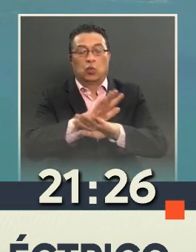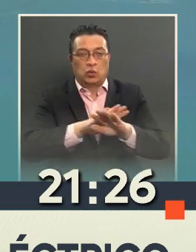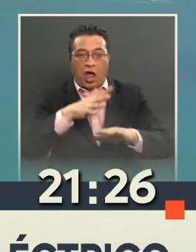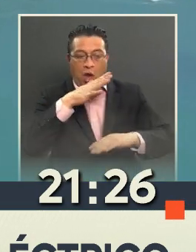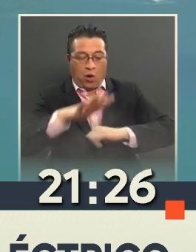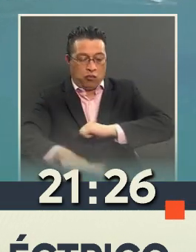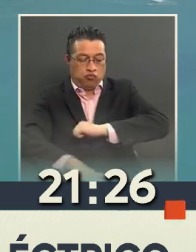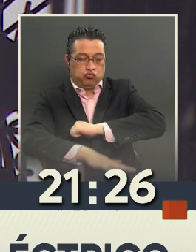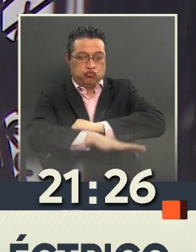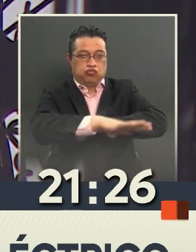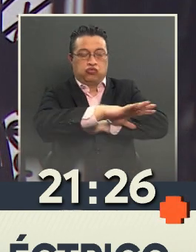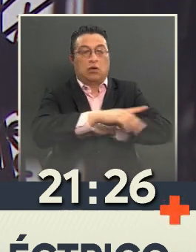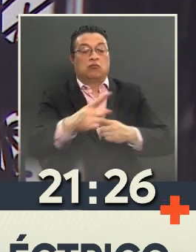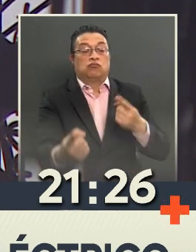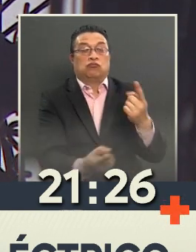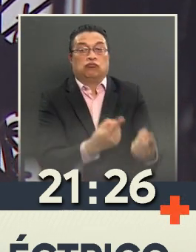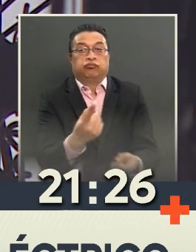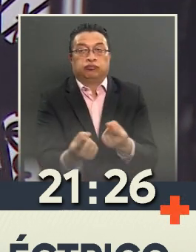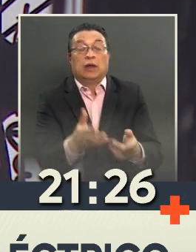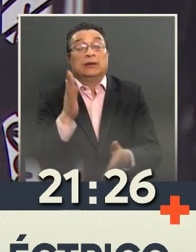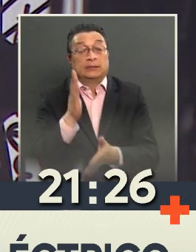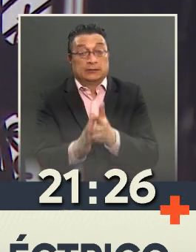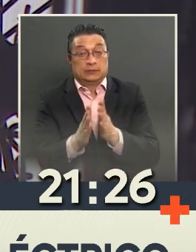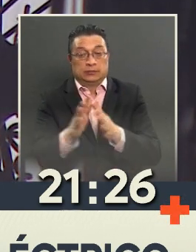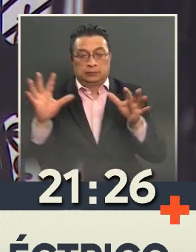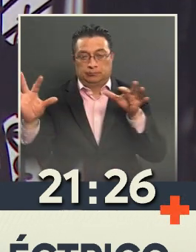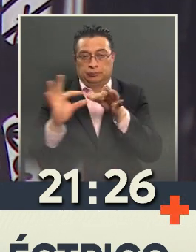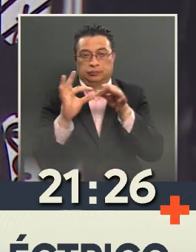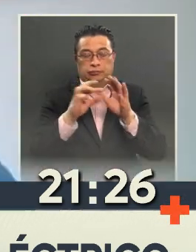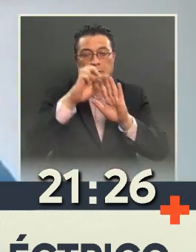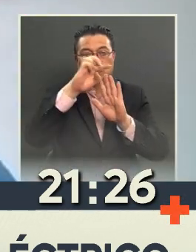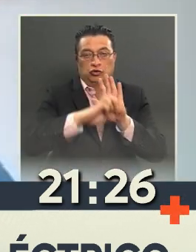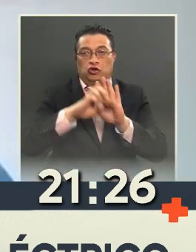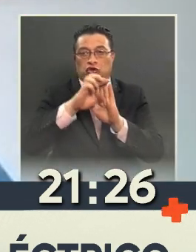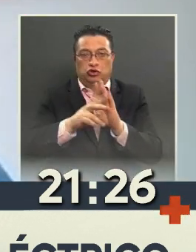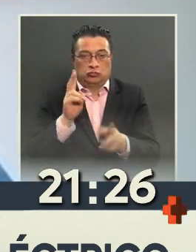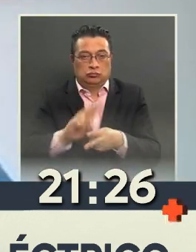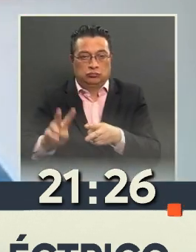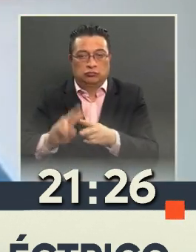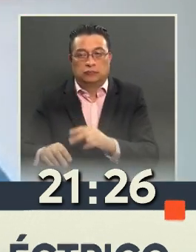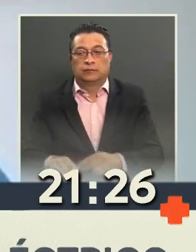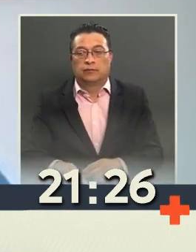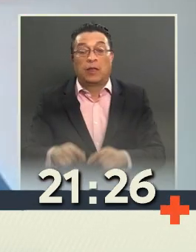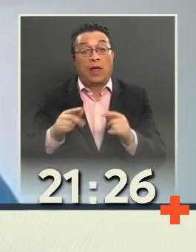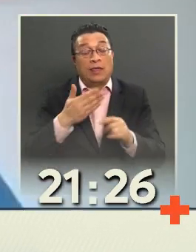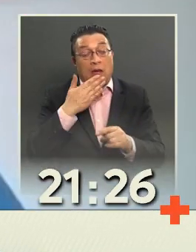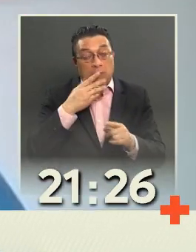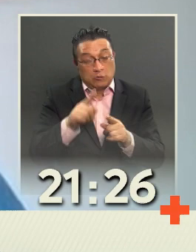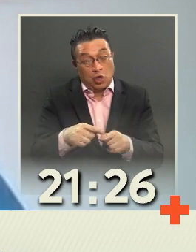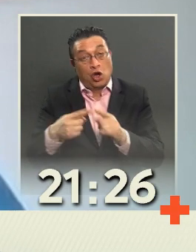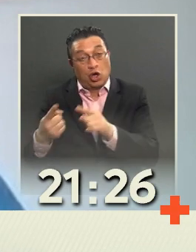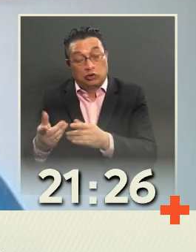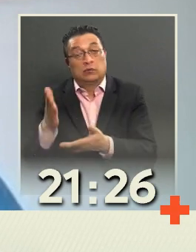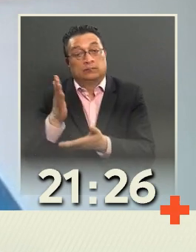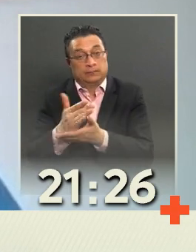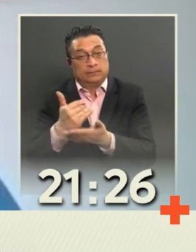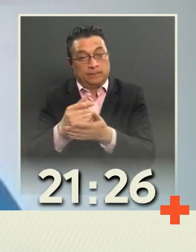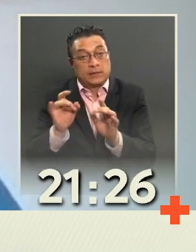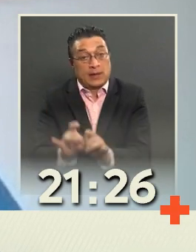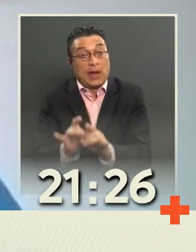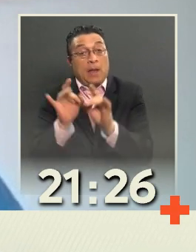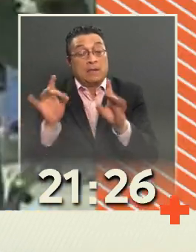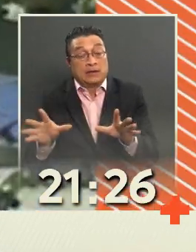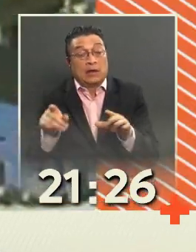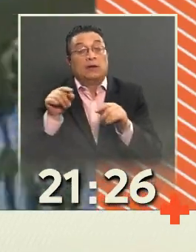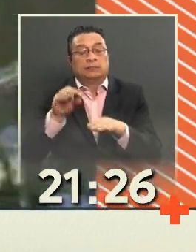para generación y acelerar la conexión de proyectos ya construidos. También, por otro lado, se van a tomar medidas excepcionales con el suministro